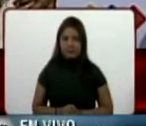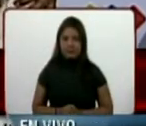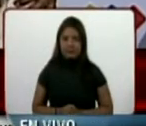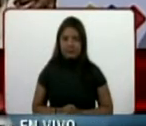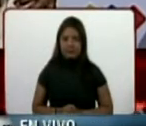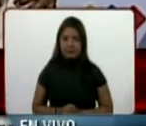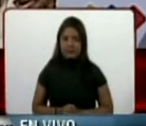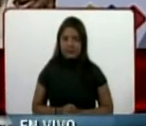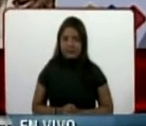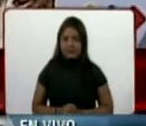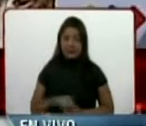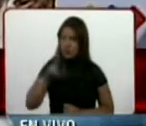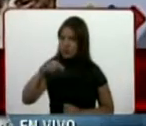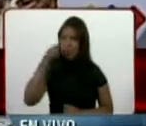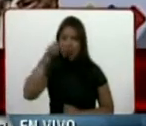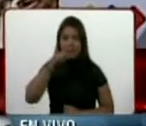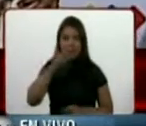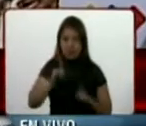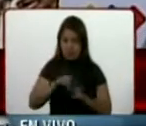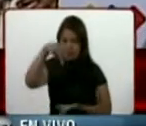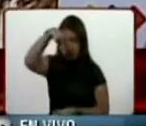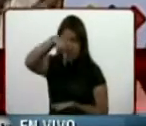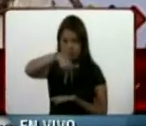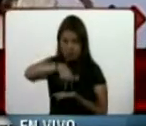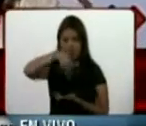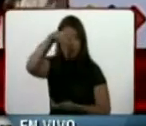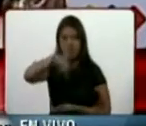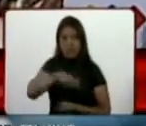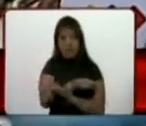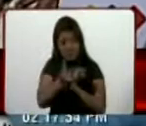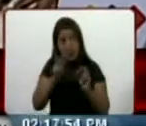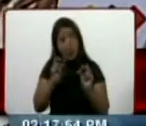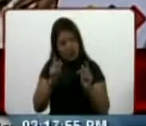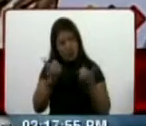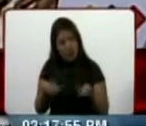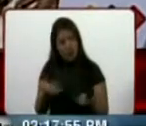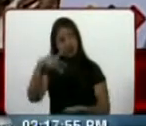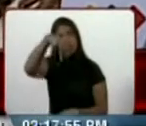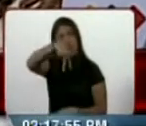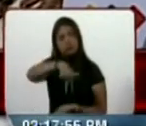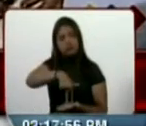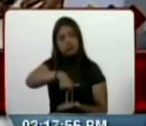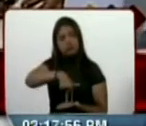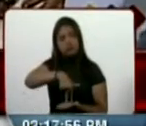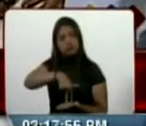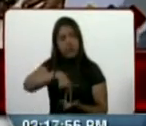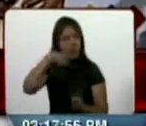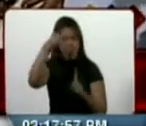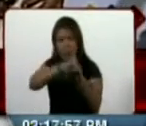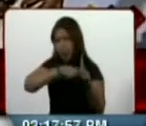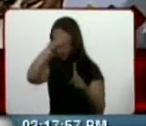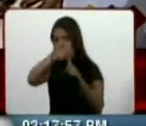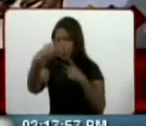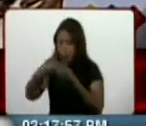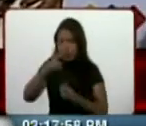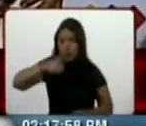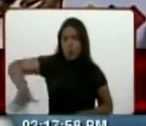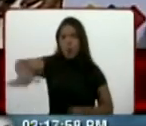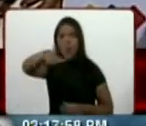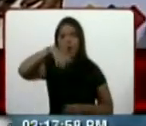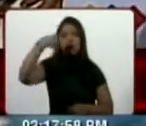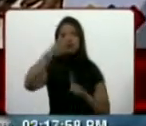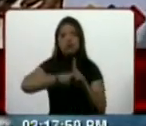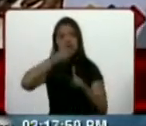Y jamás pensé que iba a estar aquí. Pero estoy, pues. Estoy y batallando con un pueblo que está